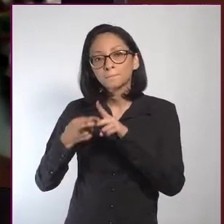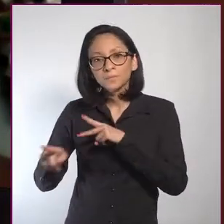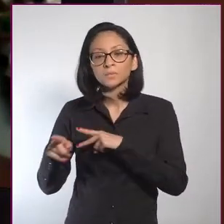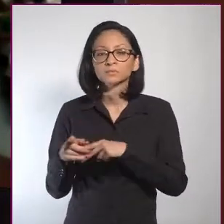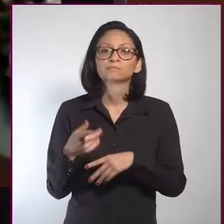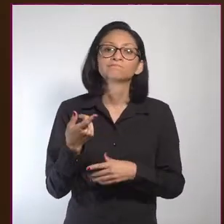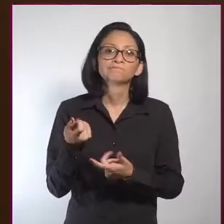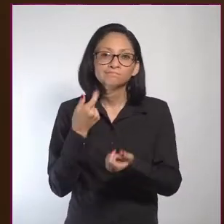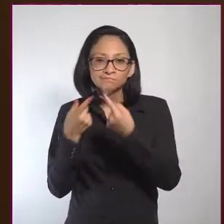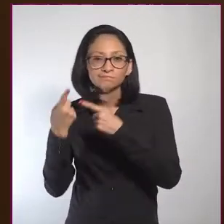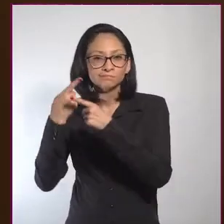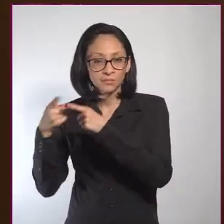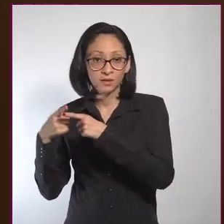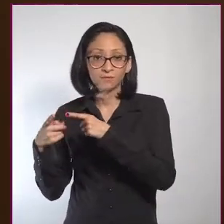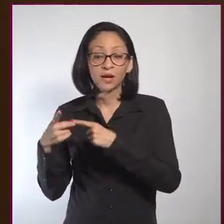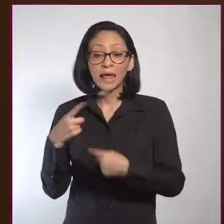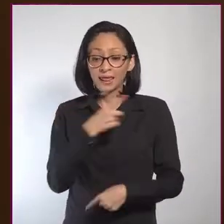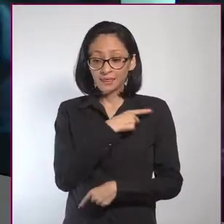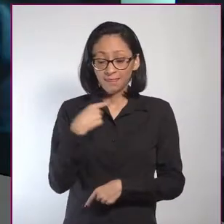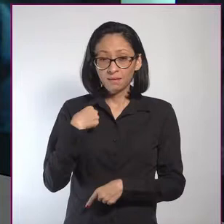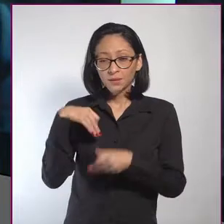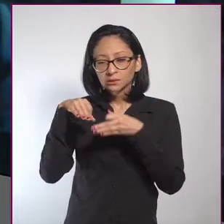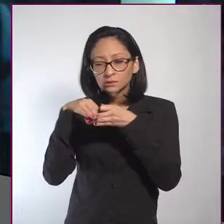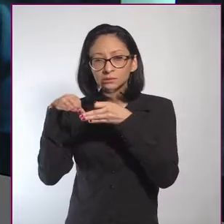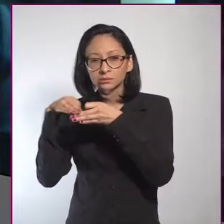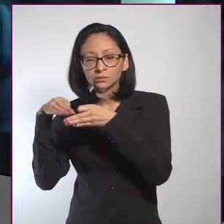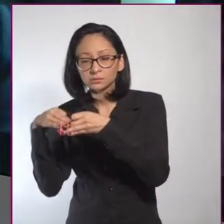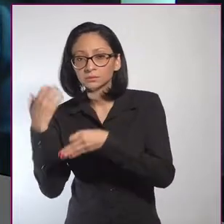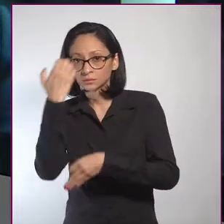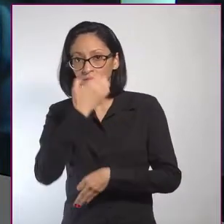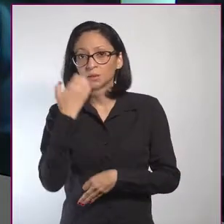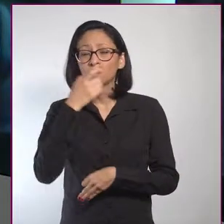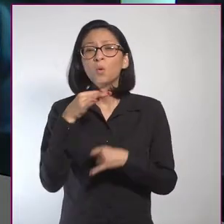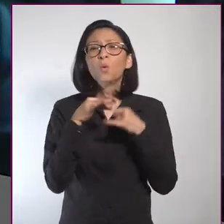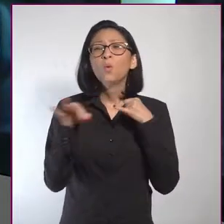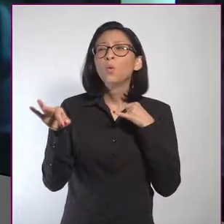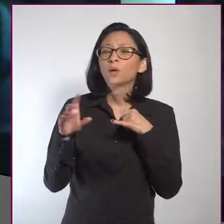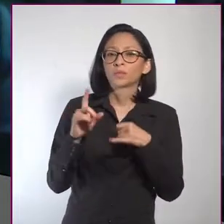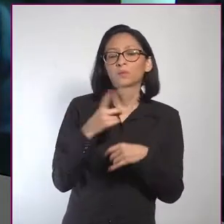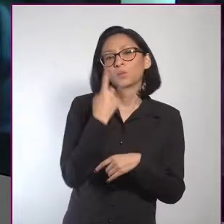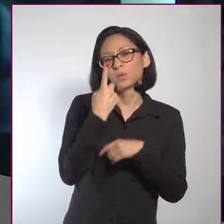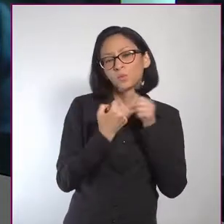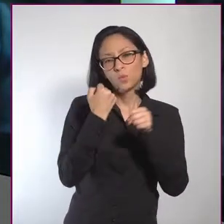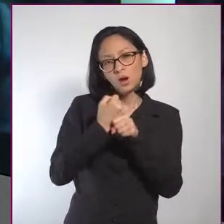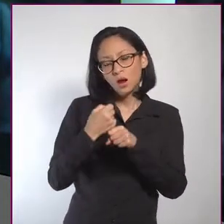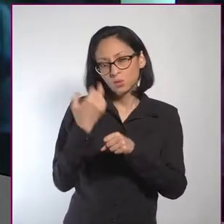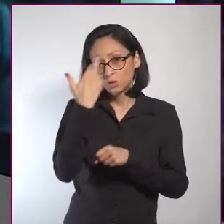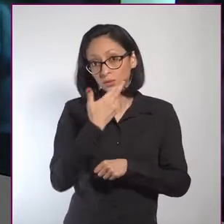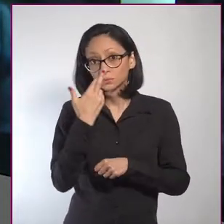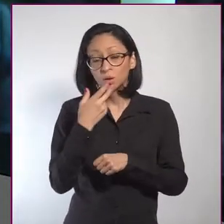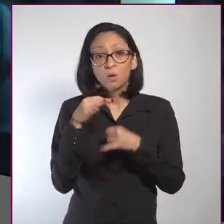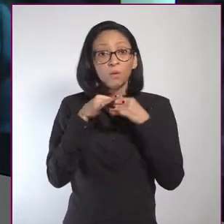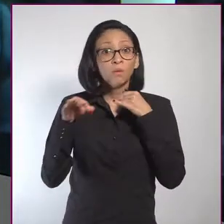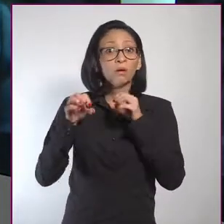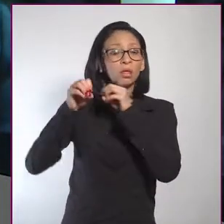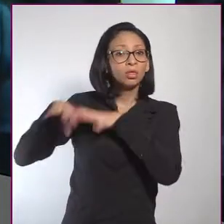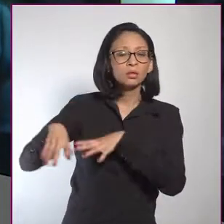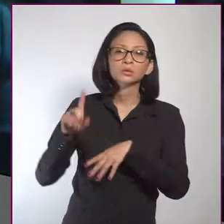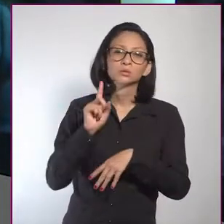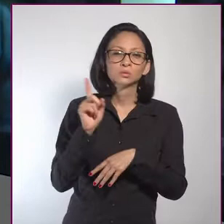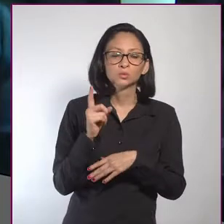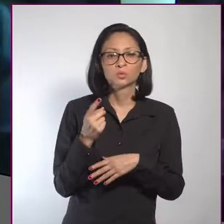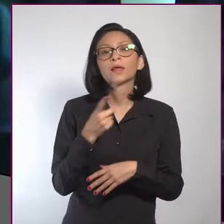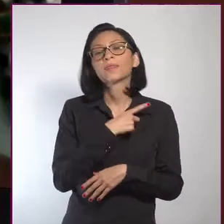tomar reacciones. Claro. Debe de buscar la atención de un equipo multidisciplinario que le ayude a modificar